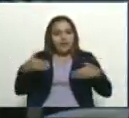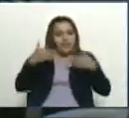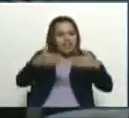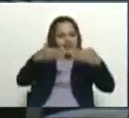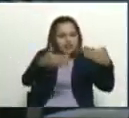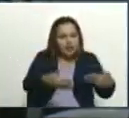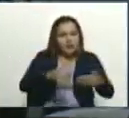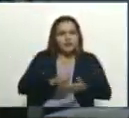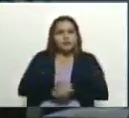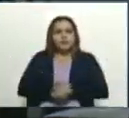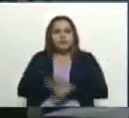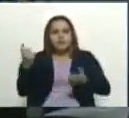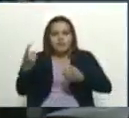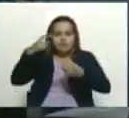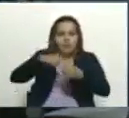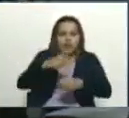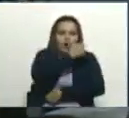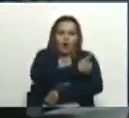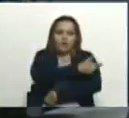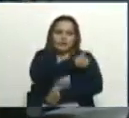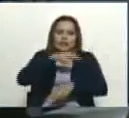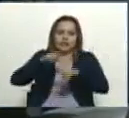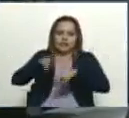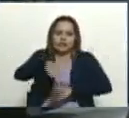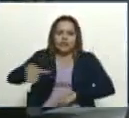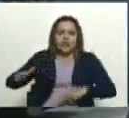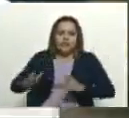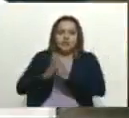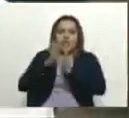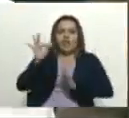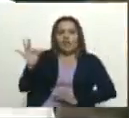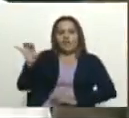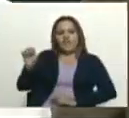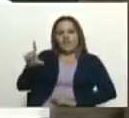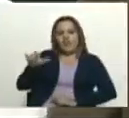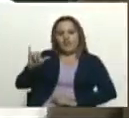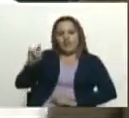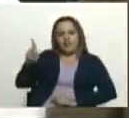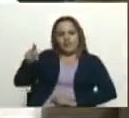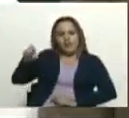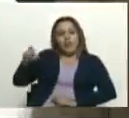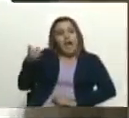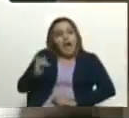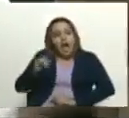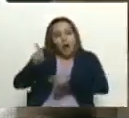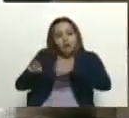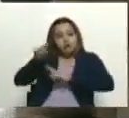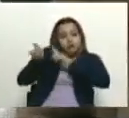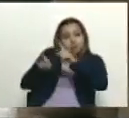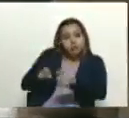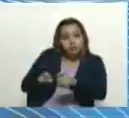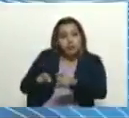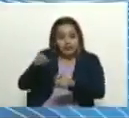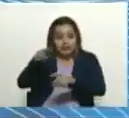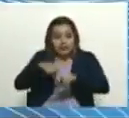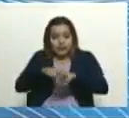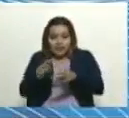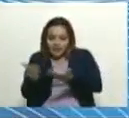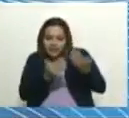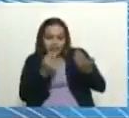han incorporado en el Hospital Pediátrico de San Felipe. Si tiene usted algún comentario, alguna pregunta, ellos están acá y Williamnis se vino